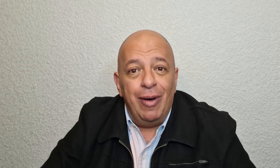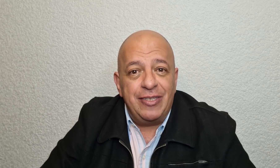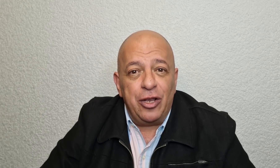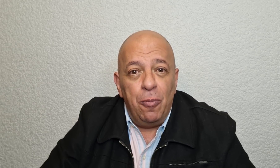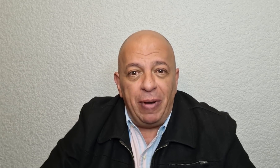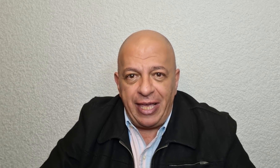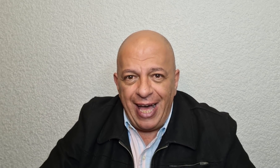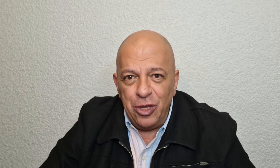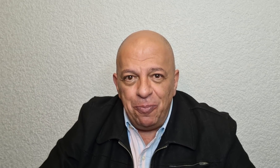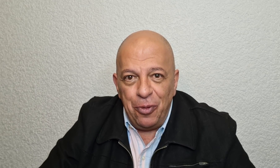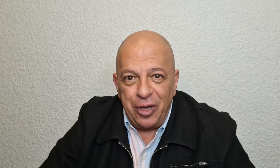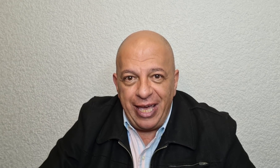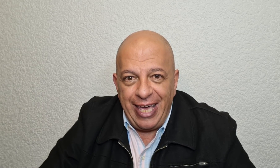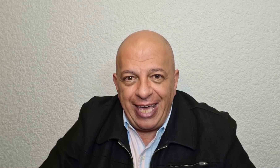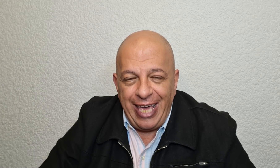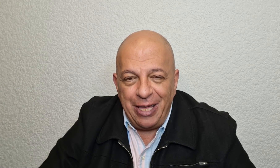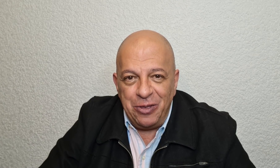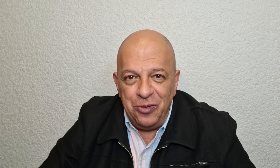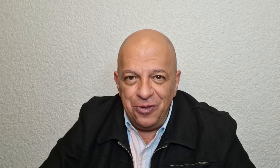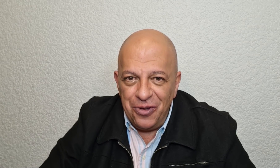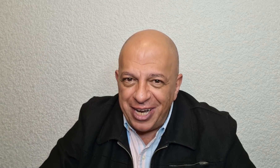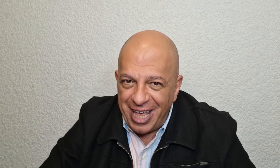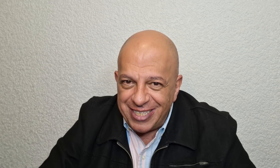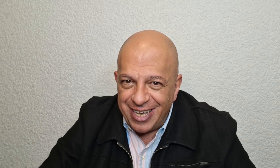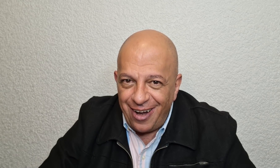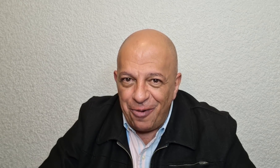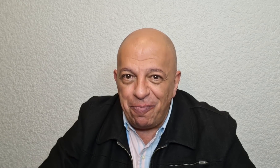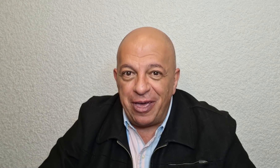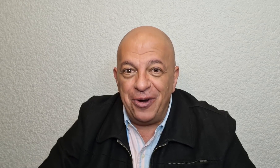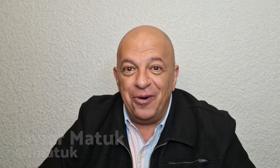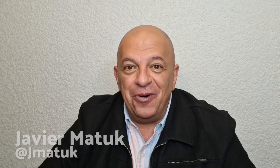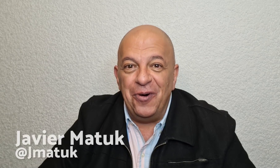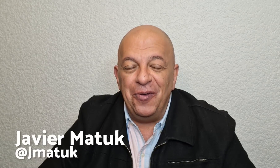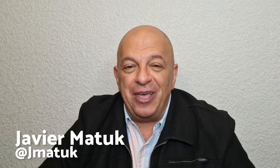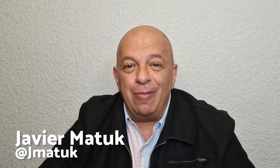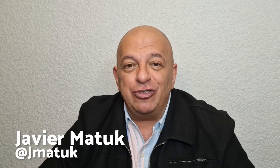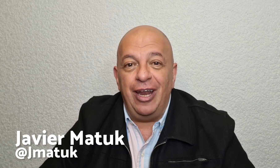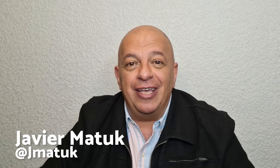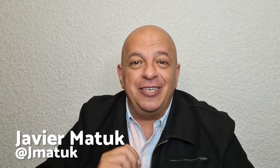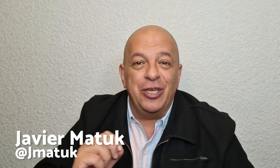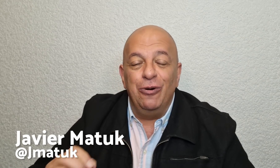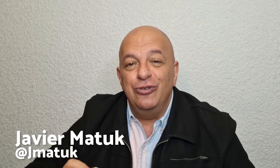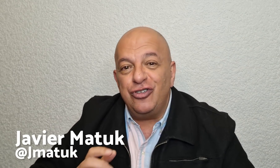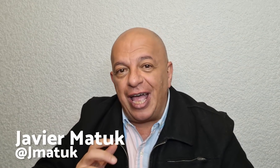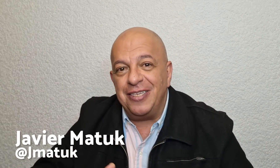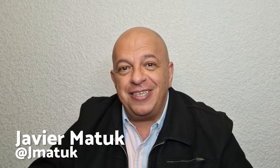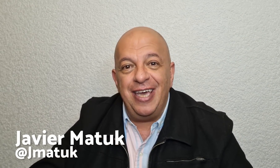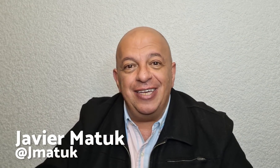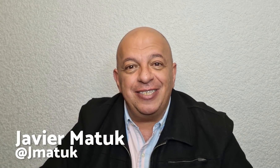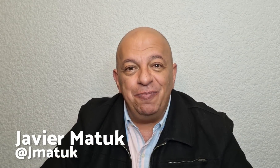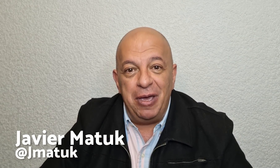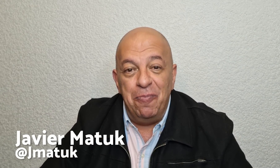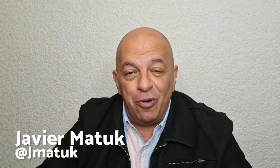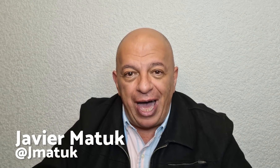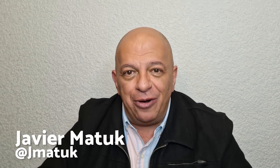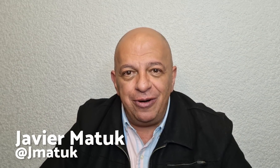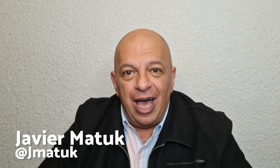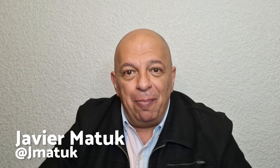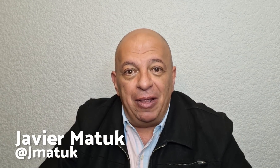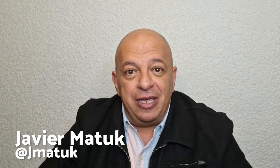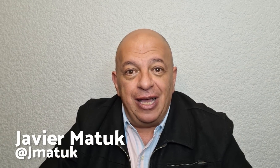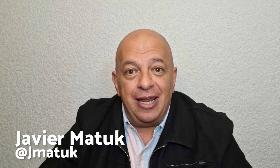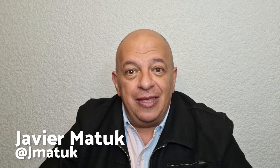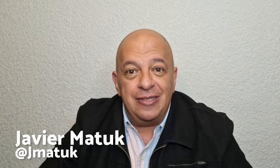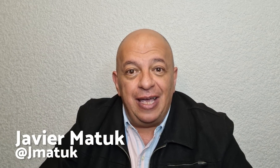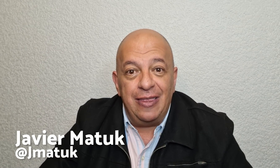este vídeo va a estar complicado porque no quería hacerlo pero digamos que las circunstancias me empujaron